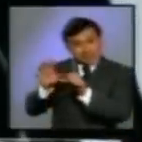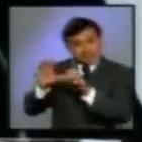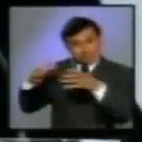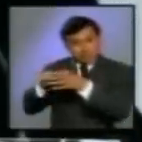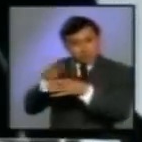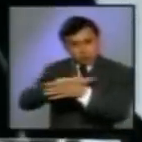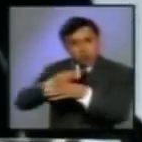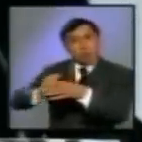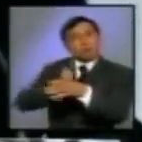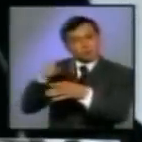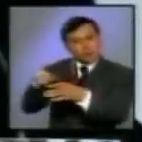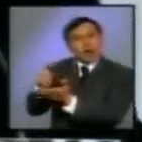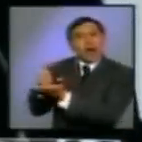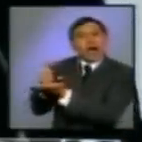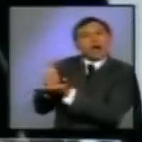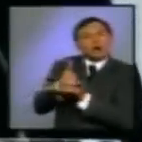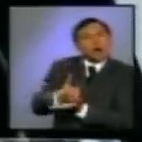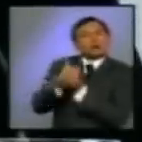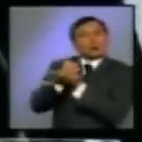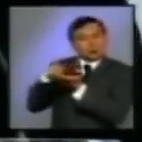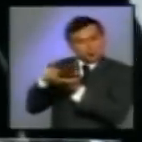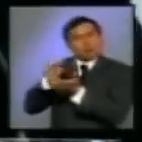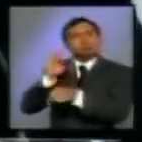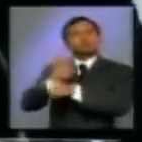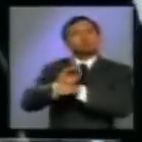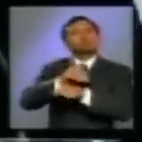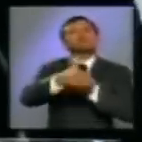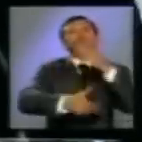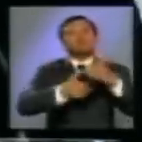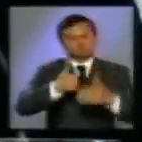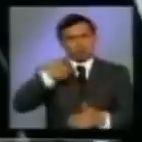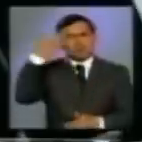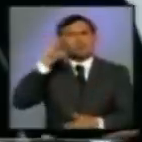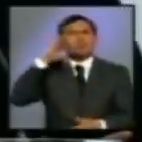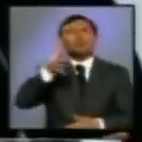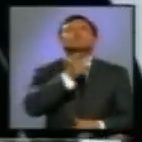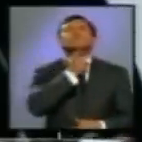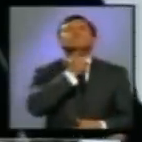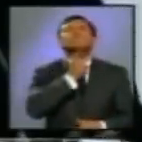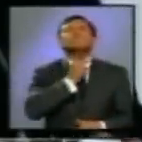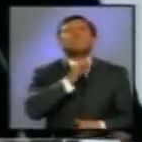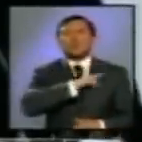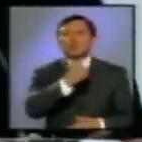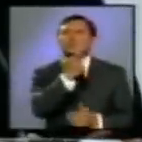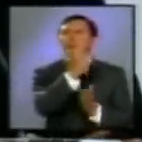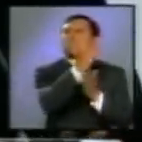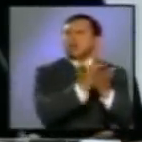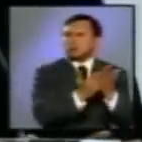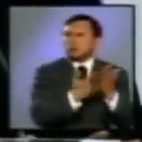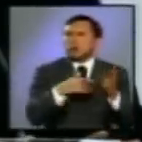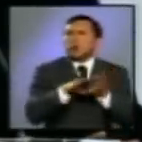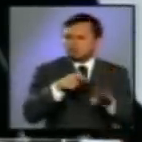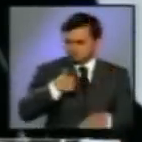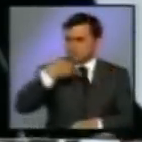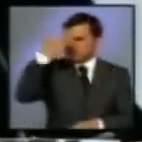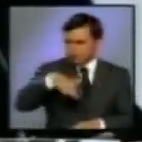decirles que sé cómo vamos a bajar el precio de los combustibles. Es sencillo. Vamos a terminar con la corrupción en